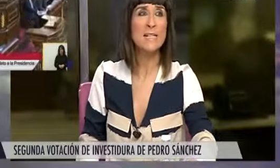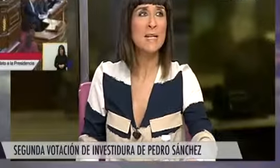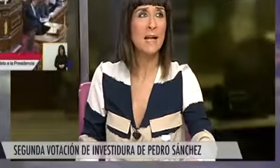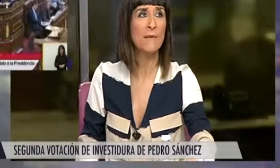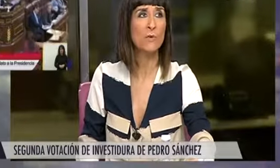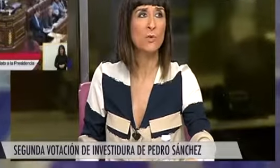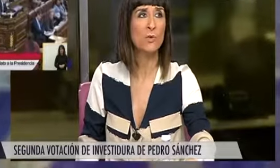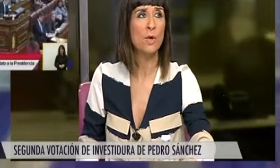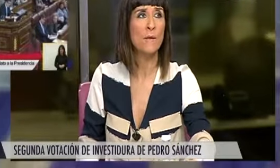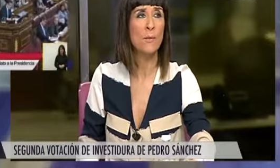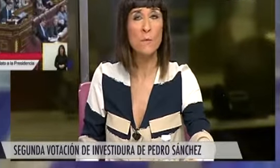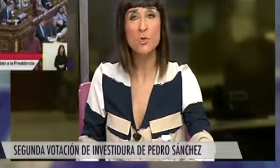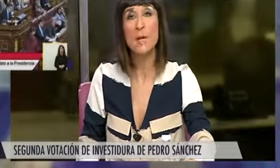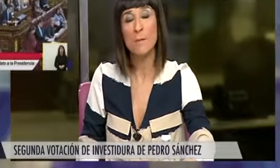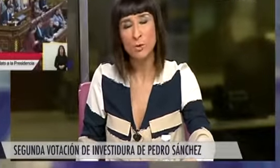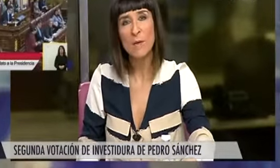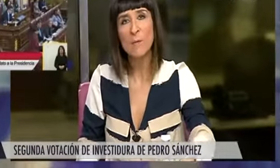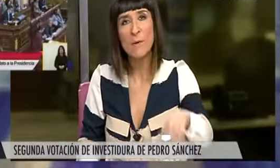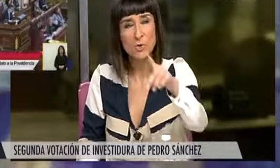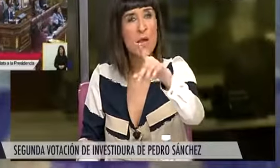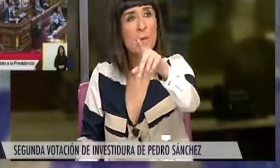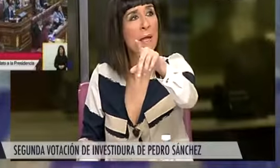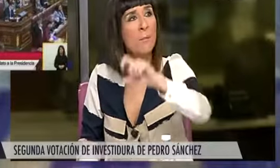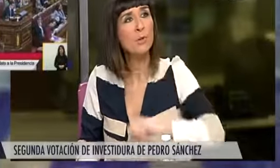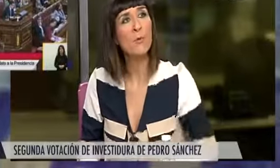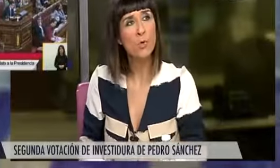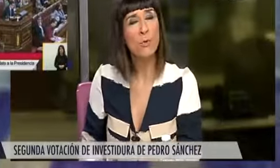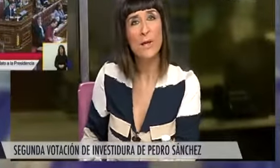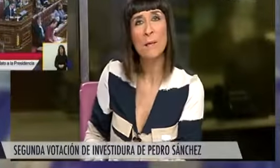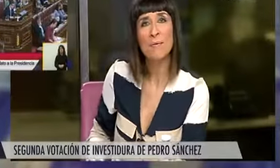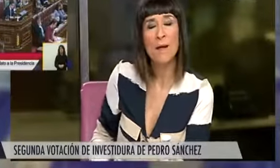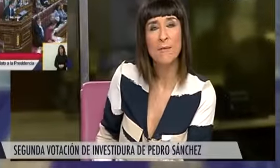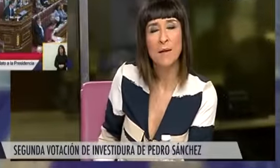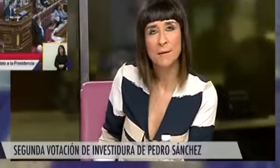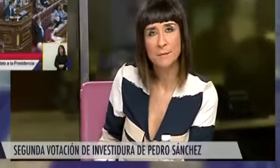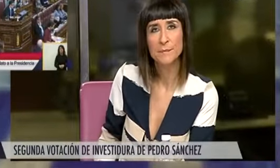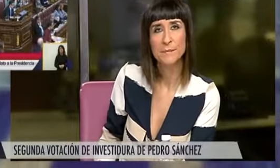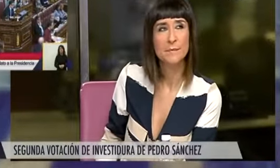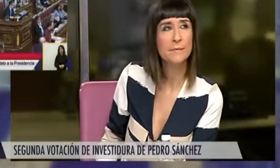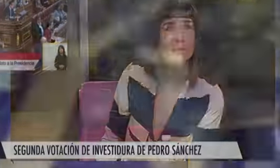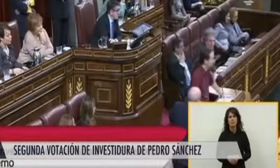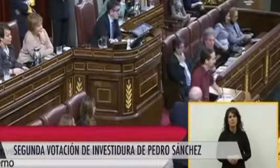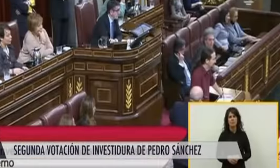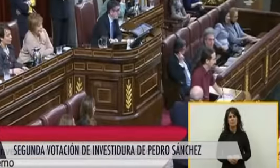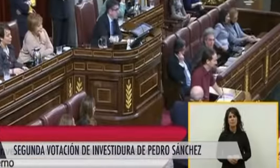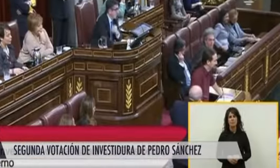Pablo Iglesias, candidato de Podemos, diputado por Podemos, portavoz do grupo que empeza a falar.